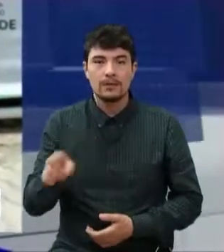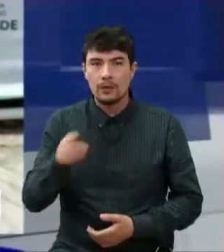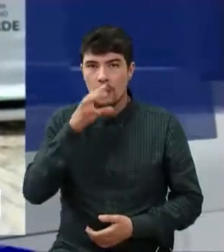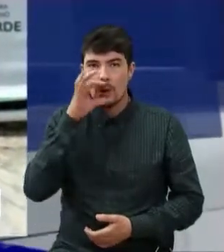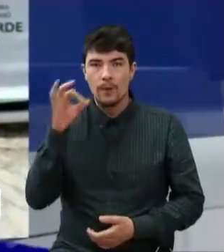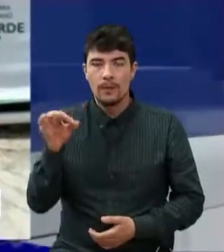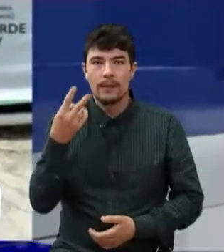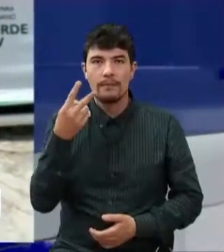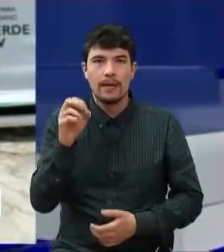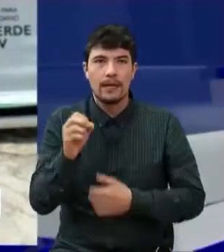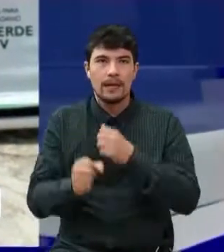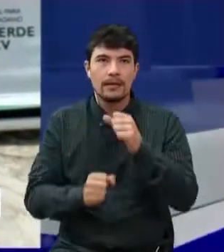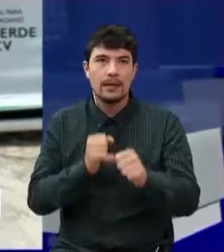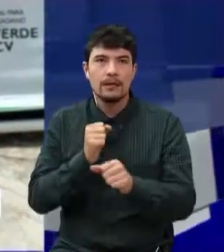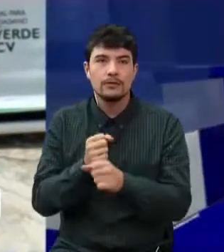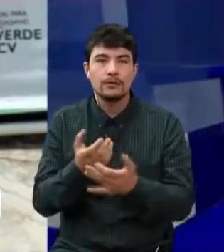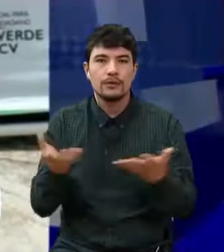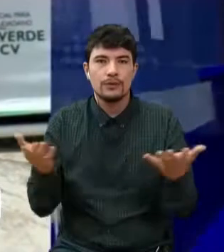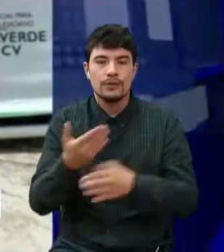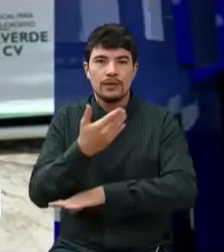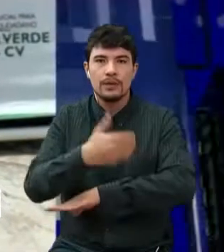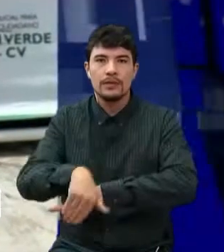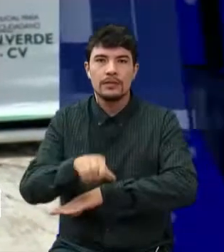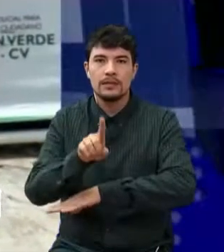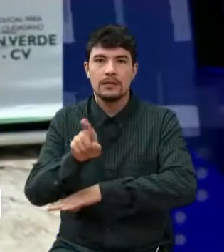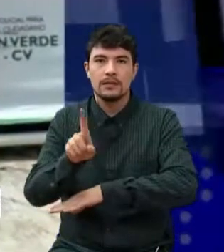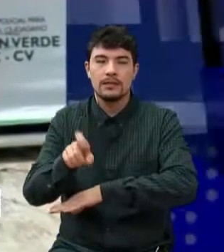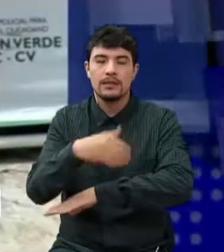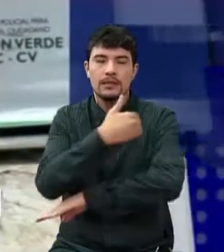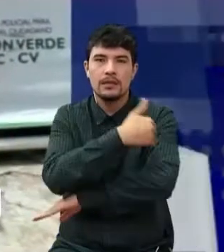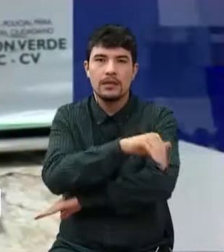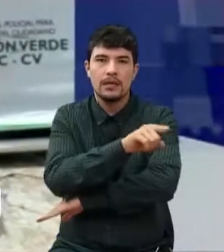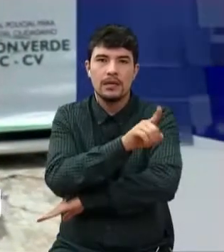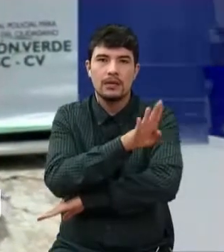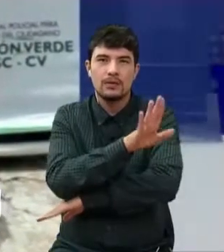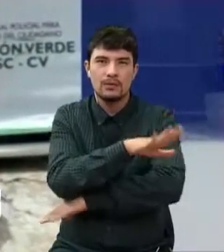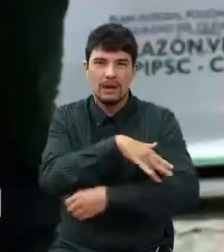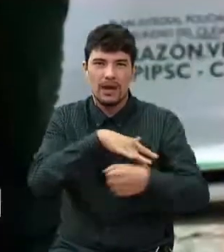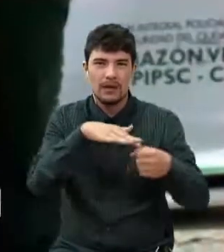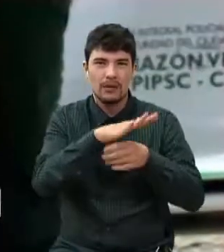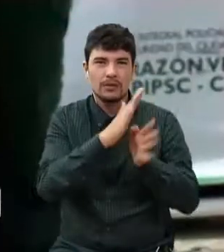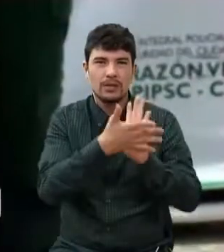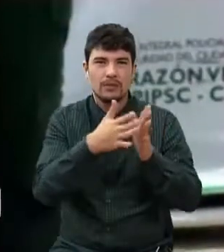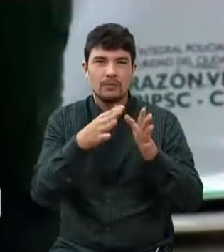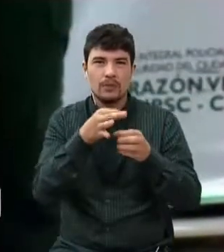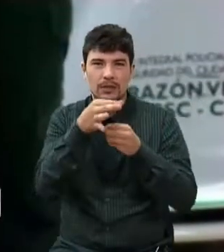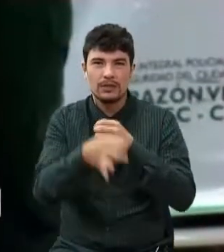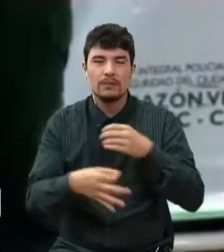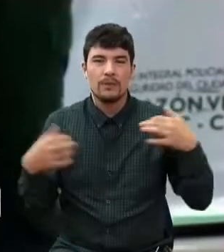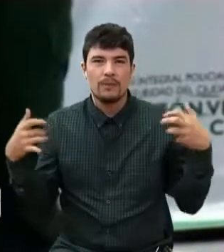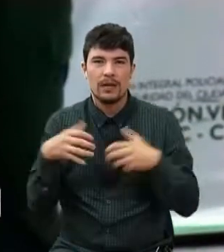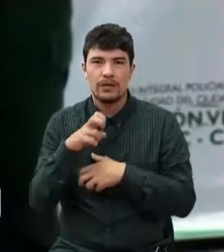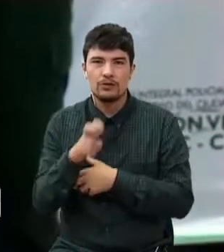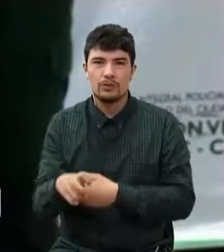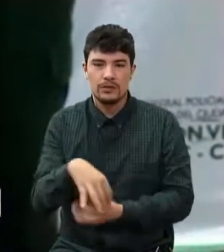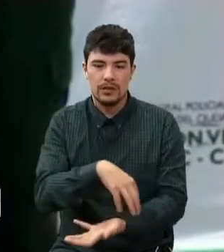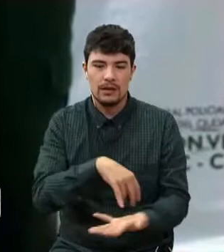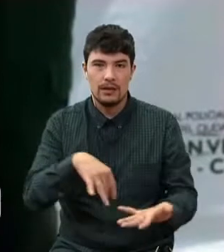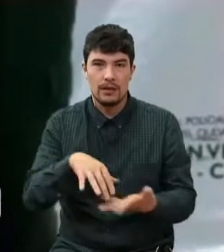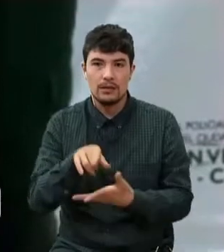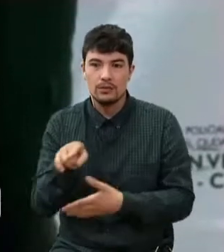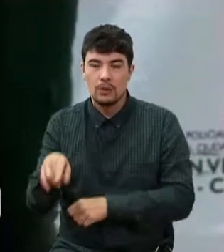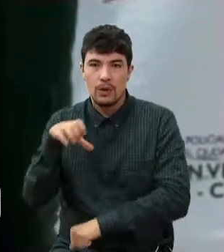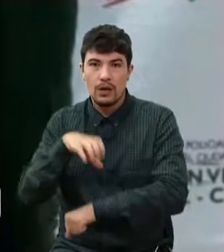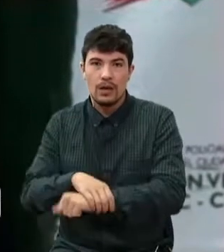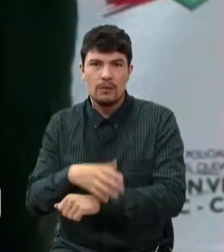hombre de 20 años de edad se produjo en la calle 16 con carrera 14 del barrio El Centro del municipio de Vélez en el sur de Santander. Su detención se